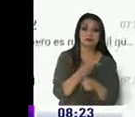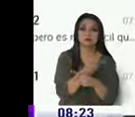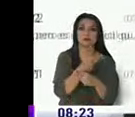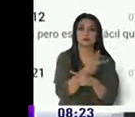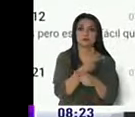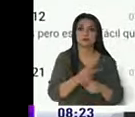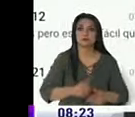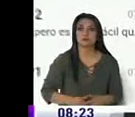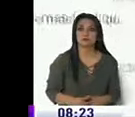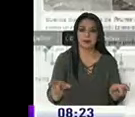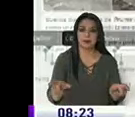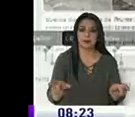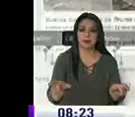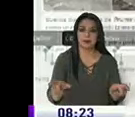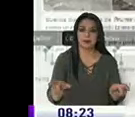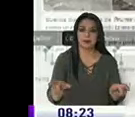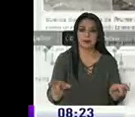Zavala.